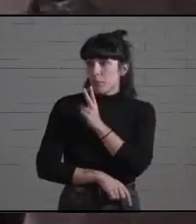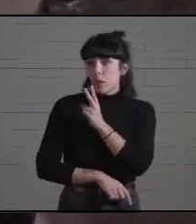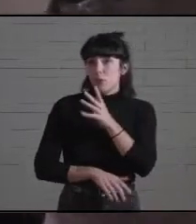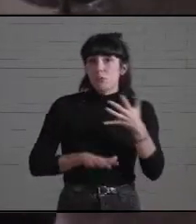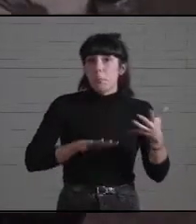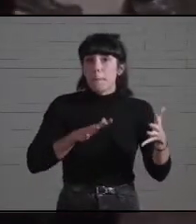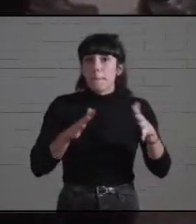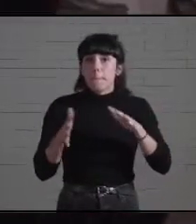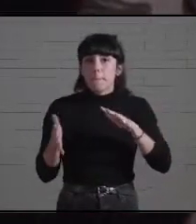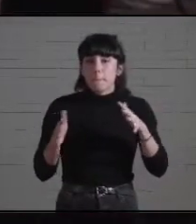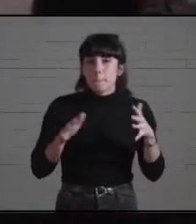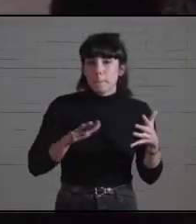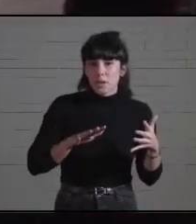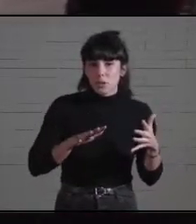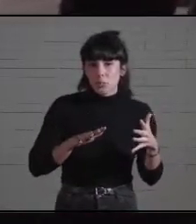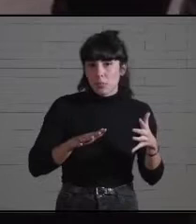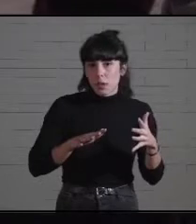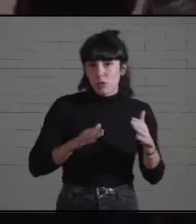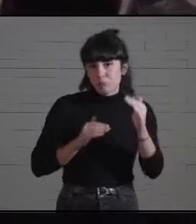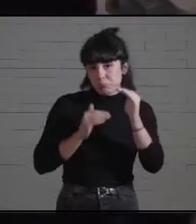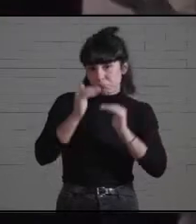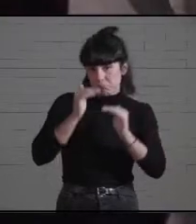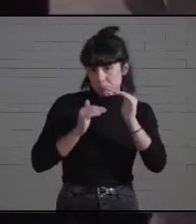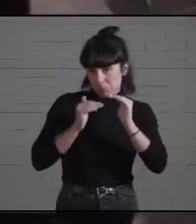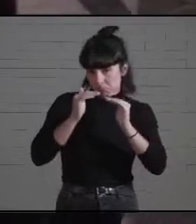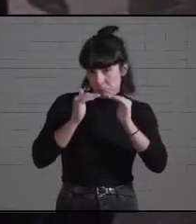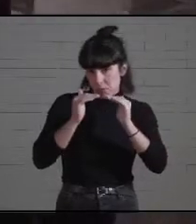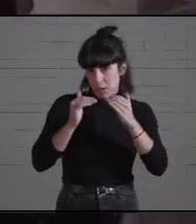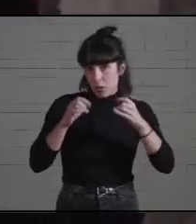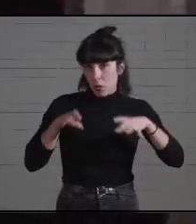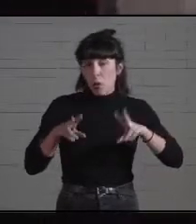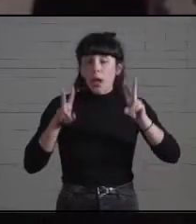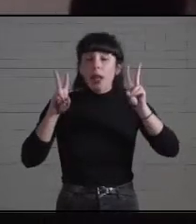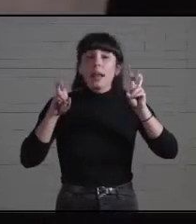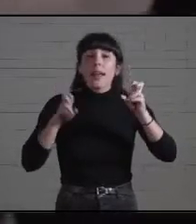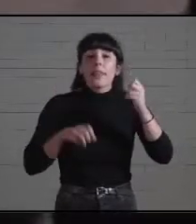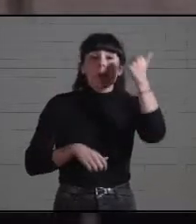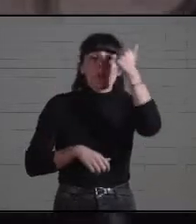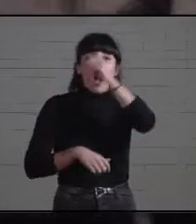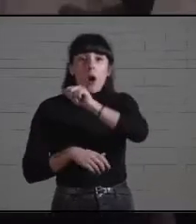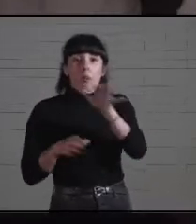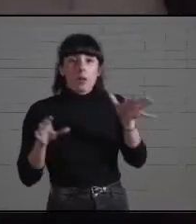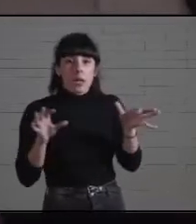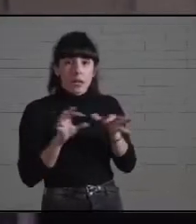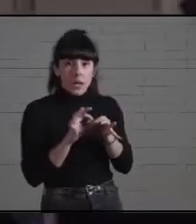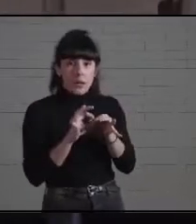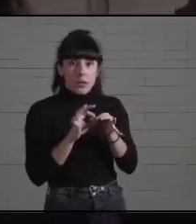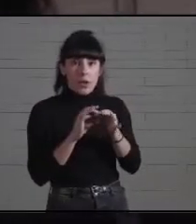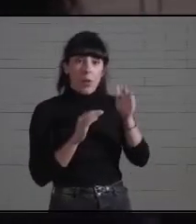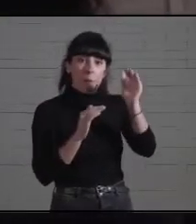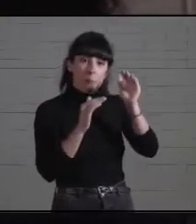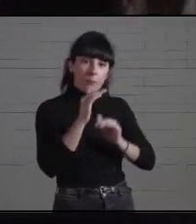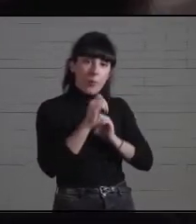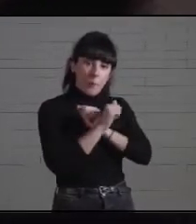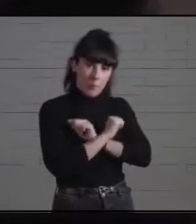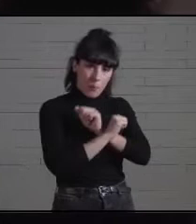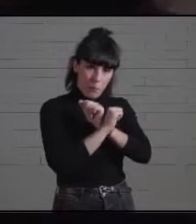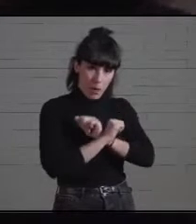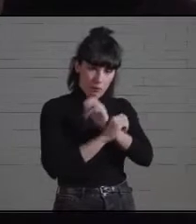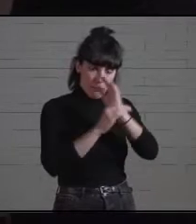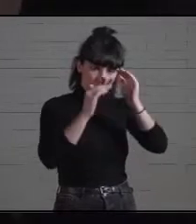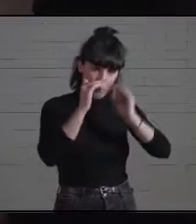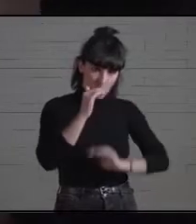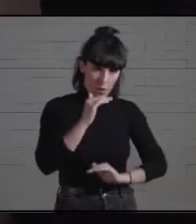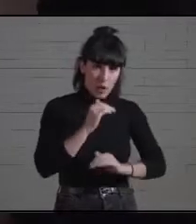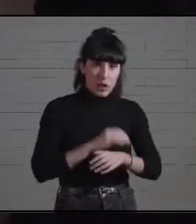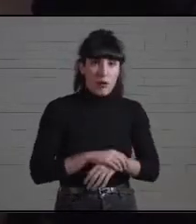o menos al mismo nivel. En el caso de los hombres ha bajado un poco más. Entonces, este es